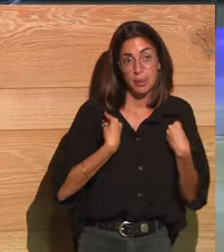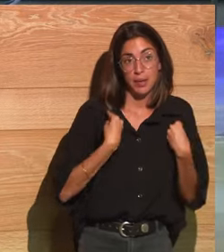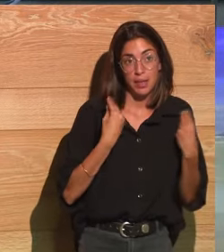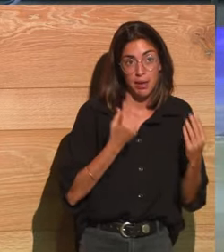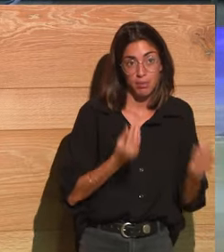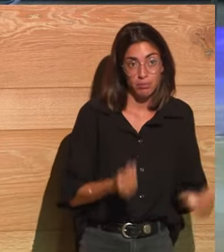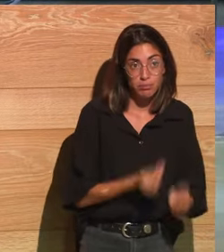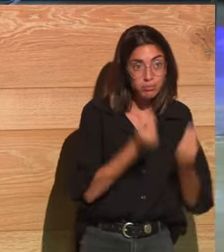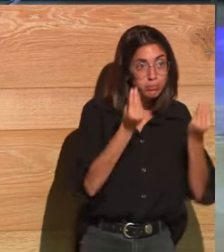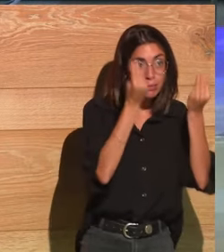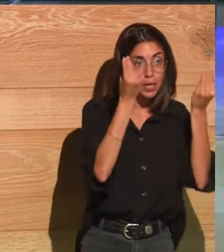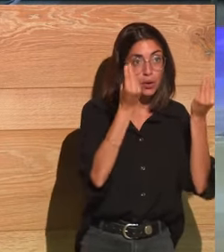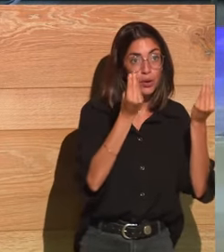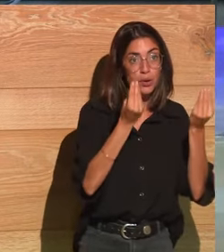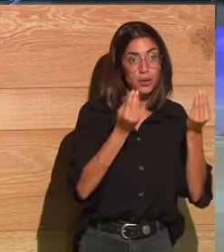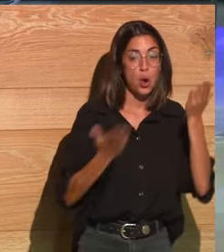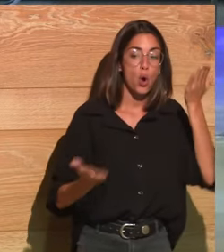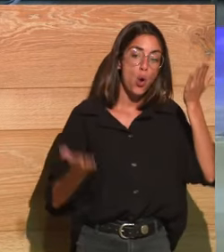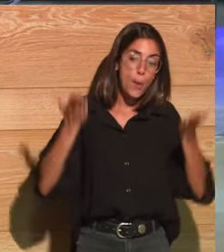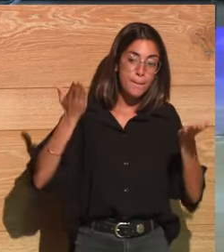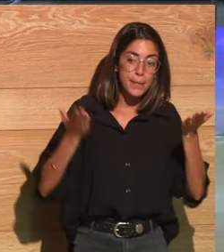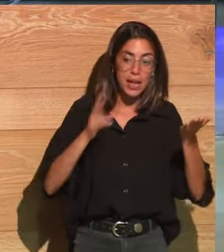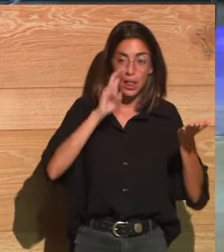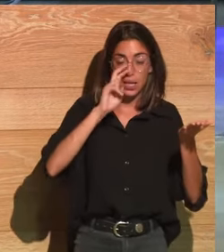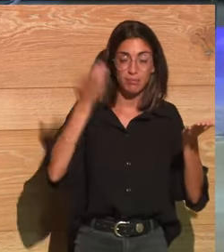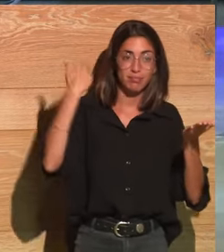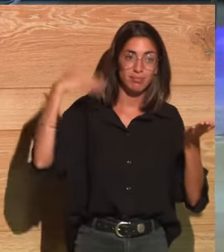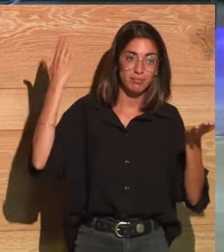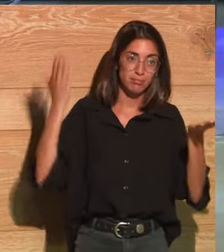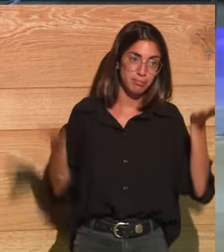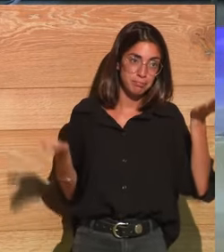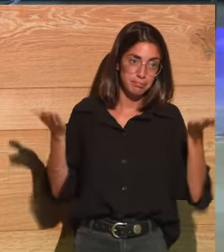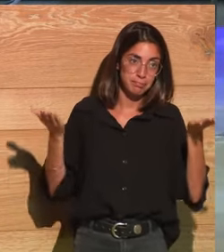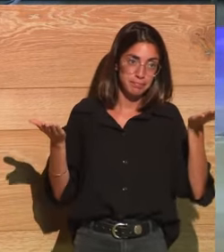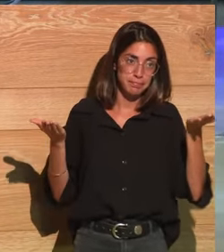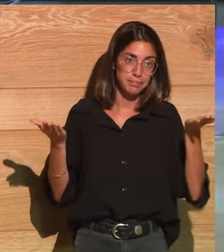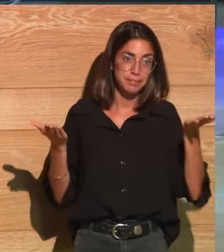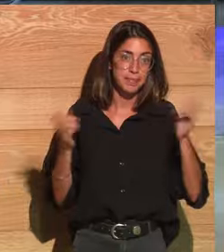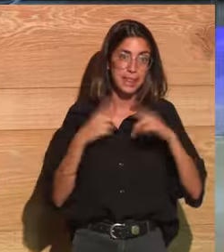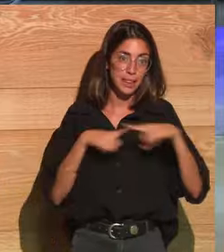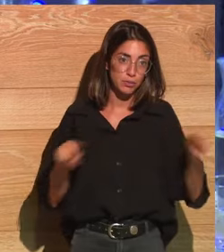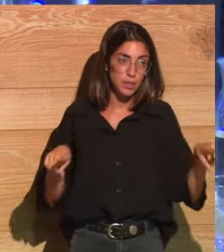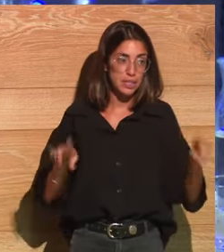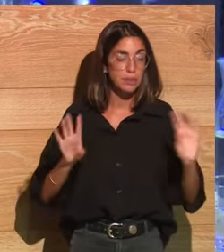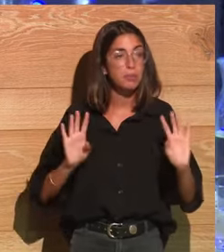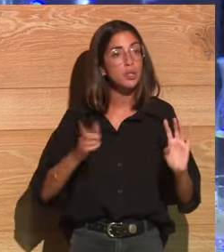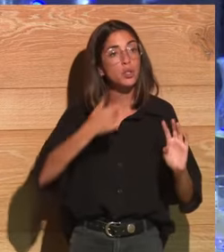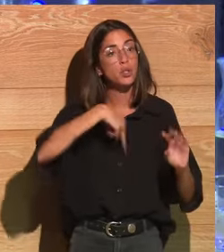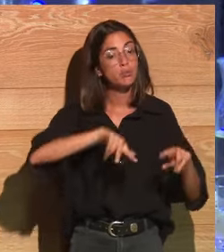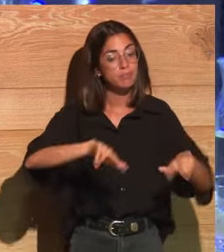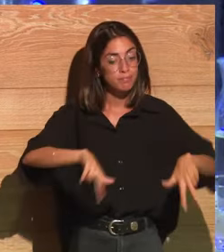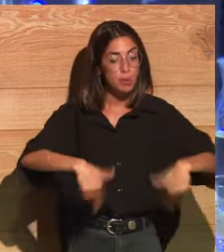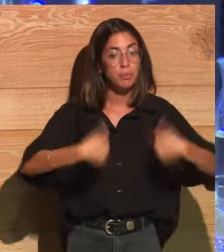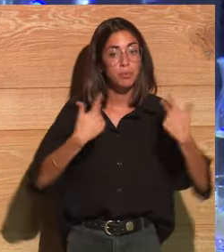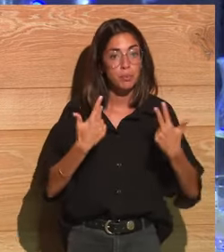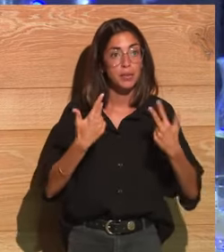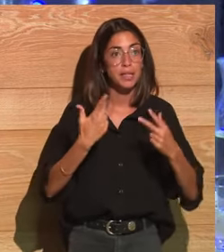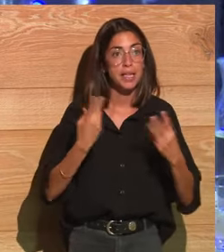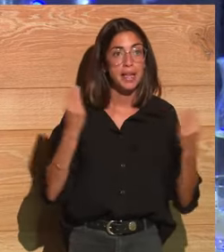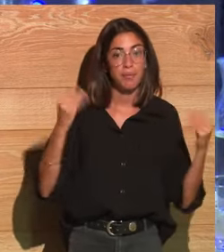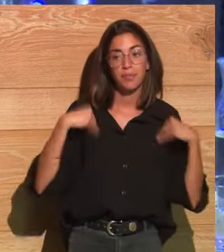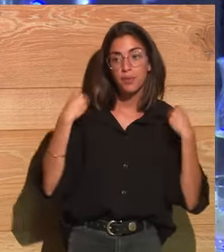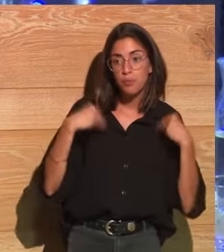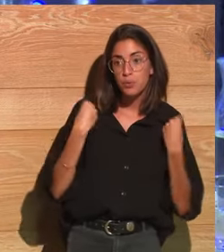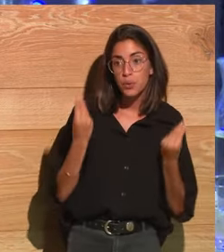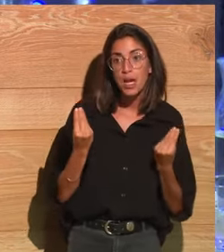espectacular comparada con lo que ha venido a ser la historia normalmente. Y eso nos permite disfrutar de todos estos años extra y todos